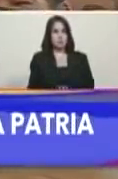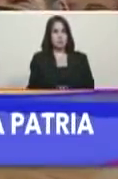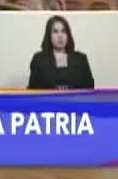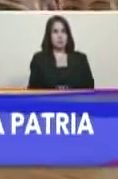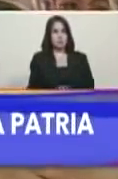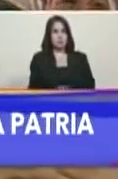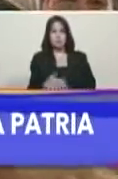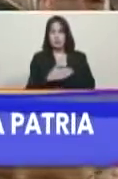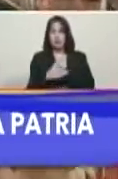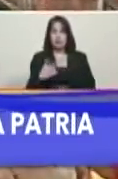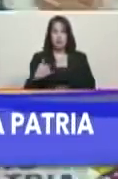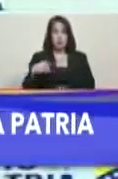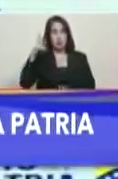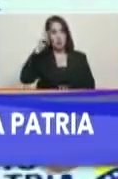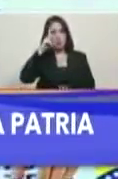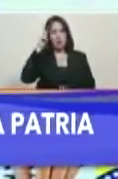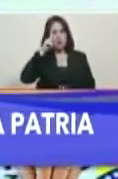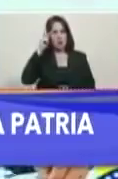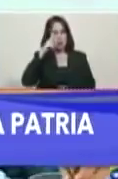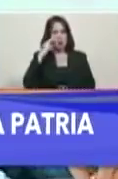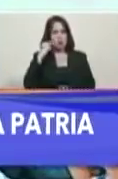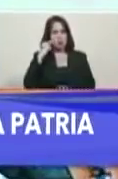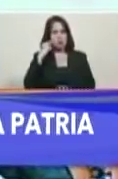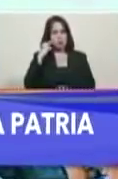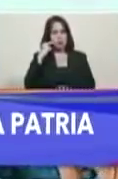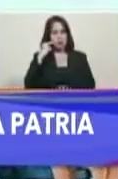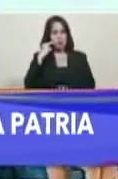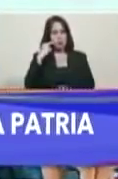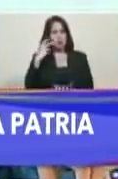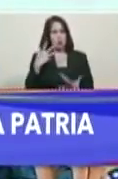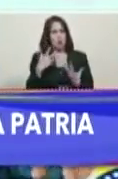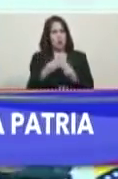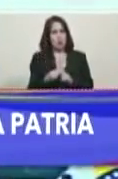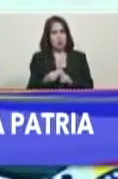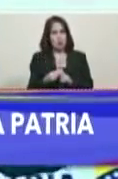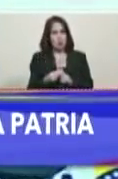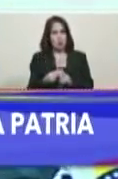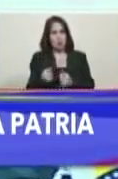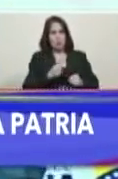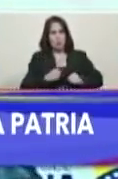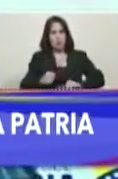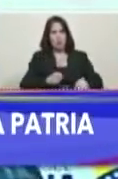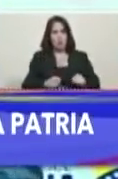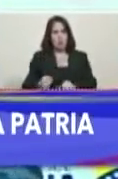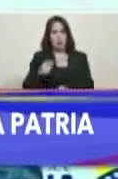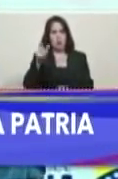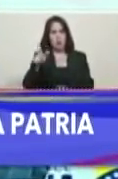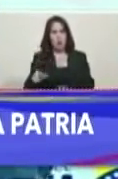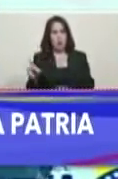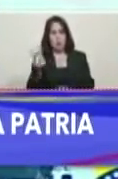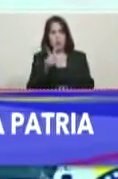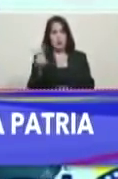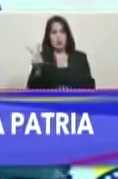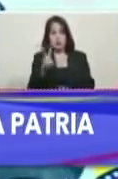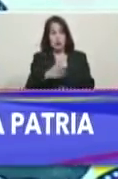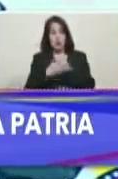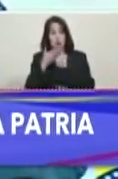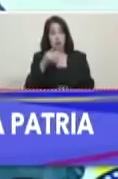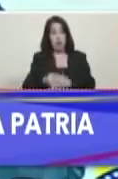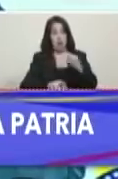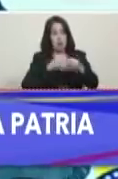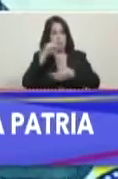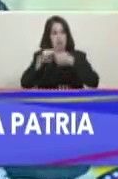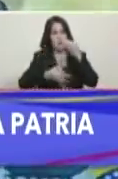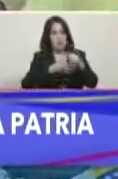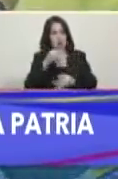Y yo quiero que el profesor Aristóbulo, con el equipo del movimiento Somos Venezuela, le puede explicar a